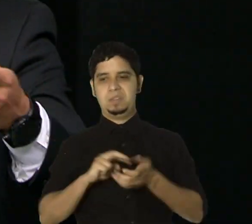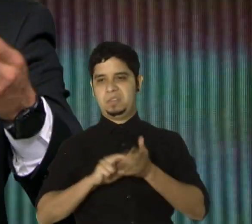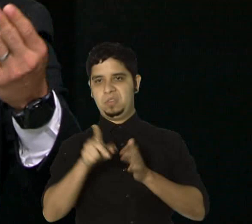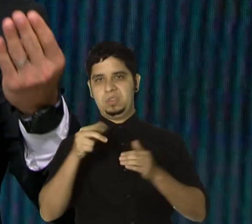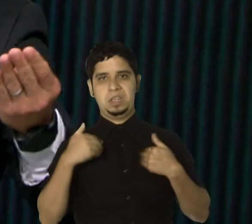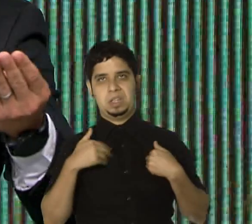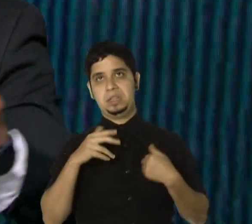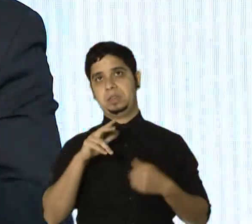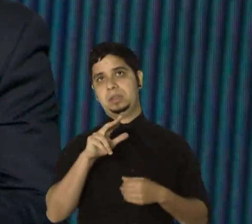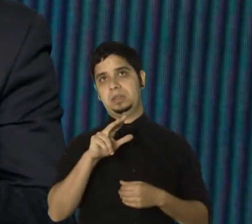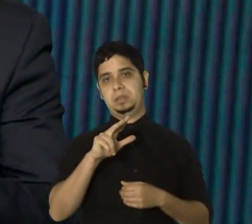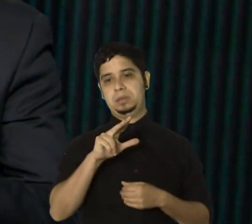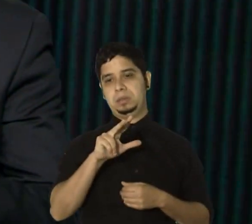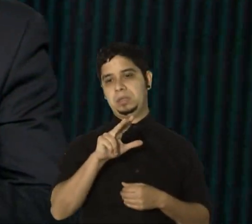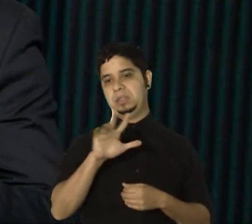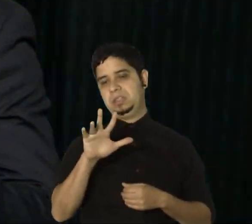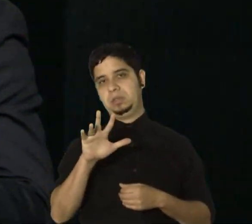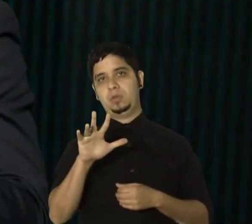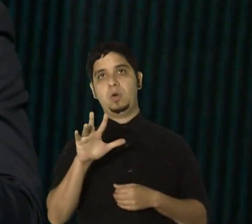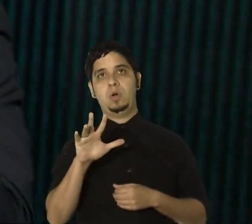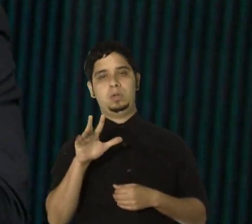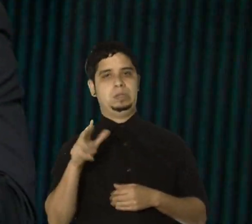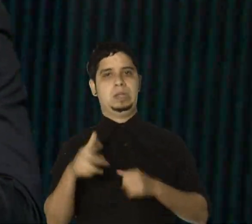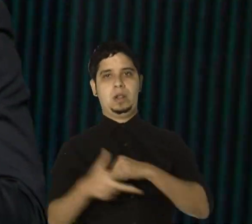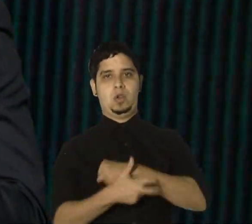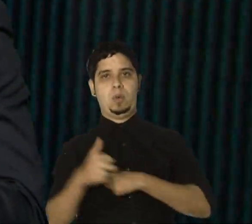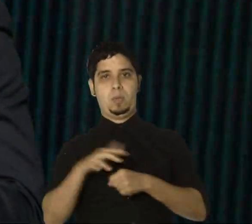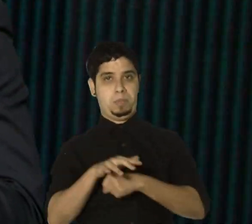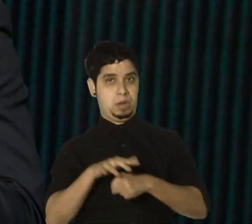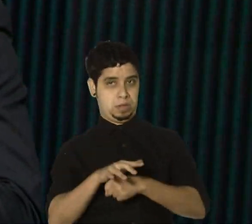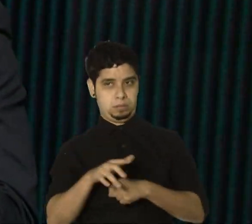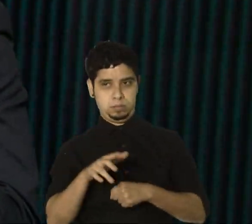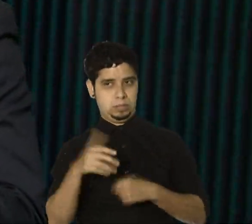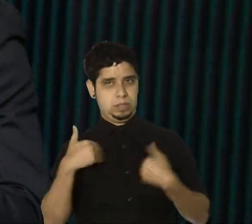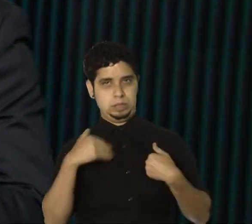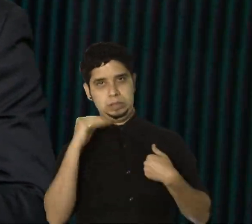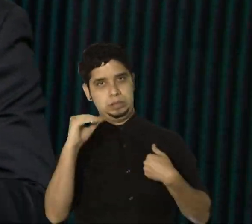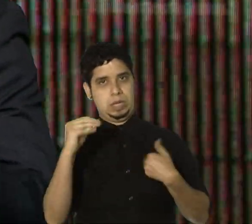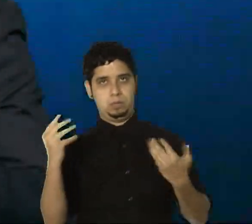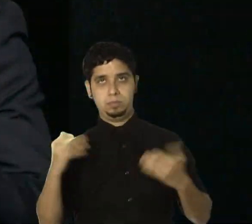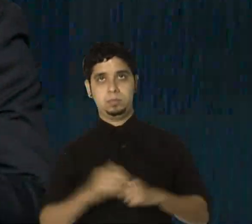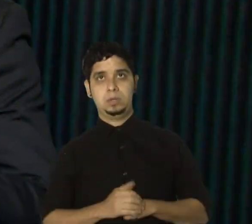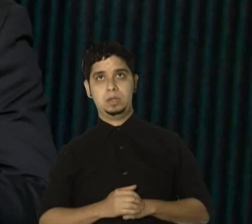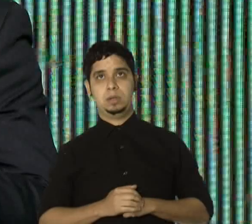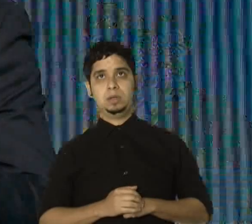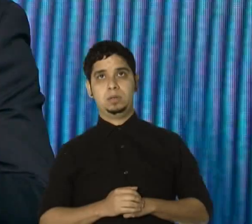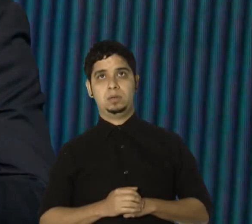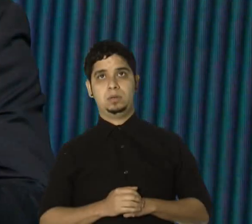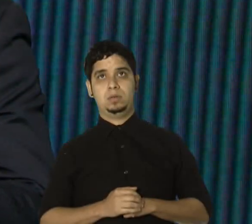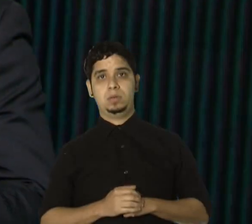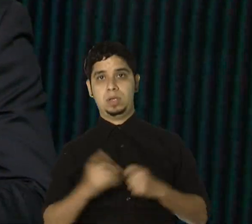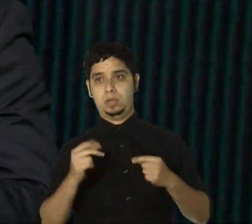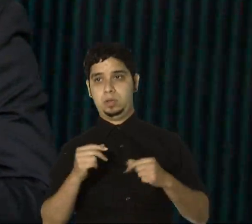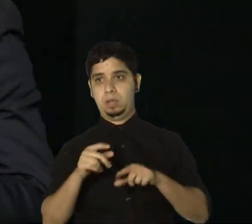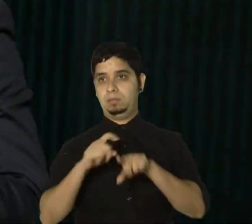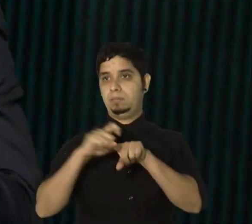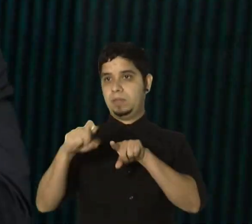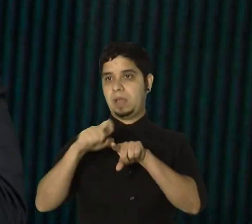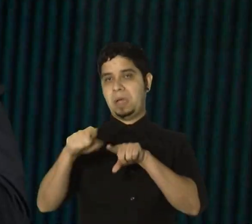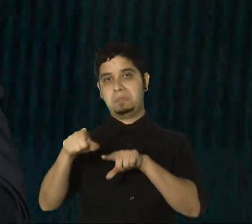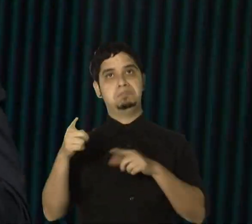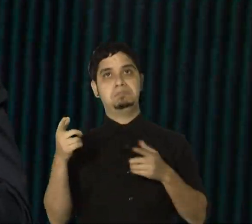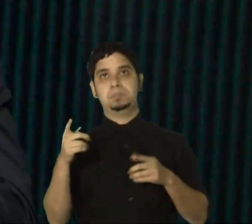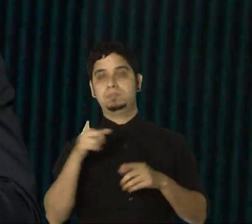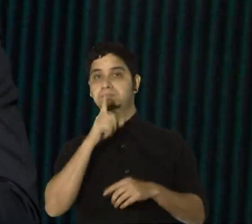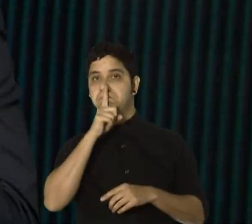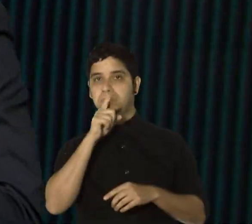35 criptomonedas, se las llevaron completas, se quedó en cero. En ese momento, usted trata de interactuar con estos individuos y los mismos, pues,